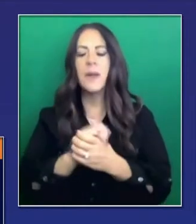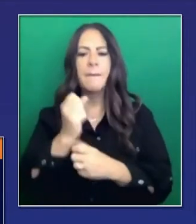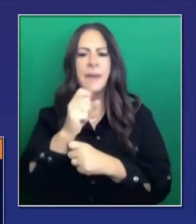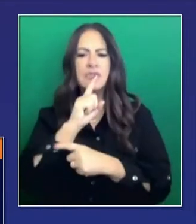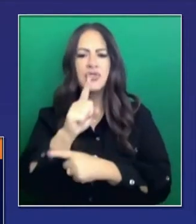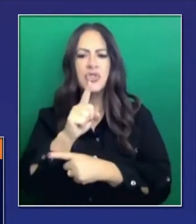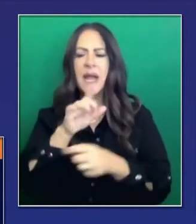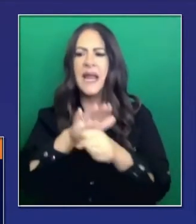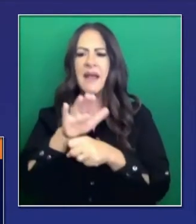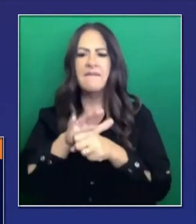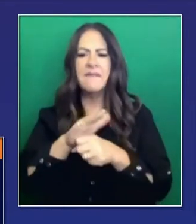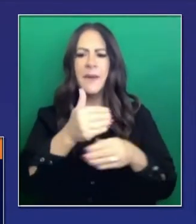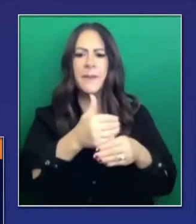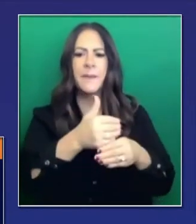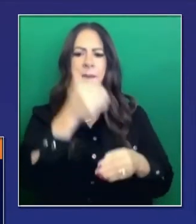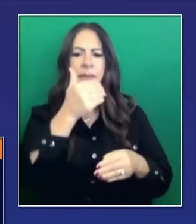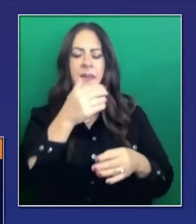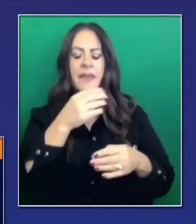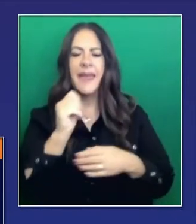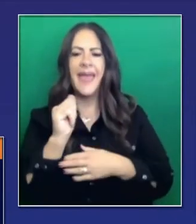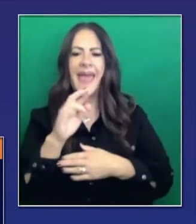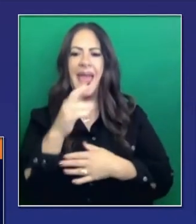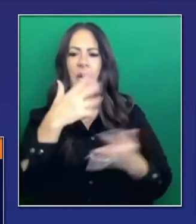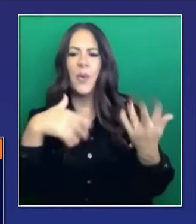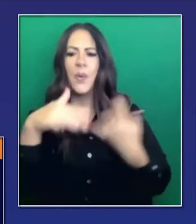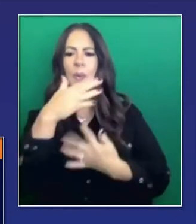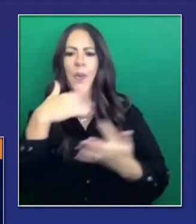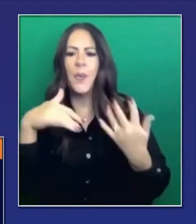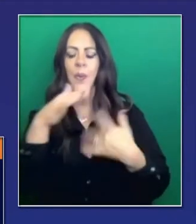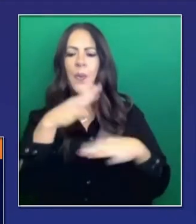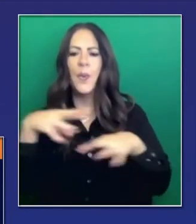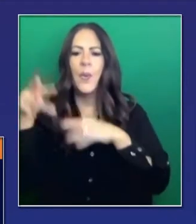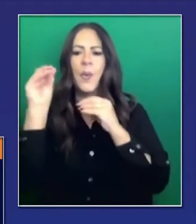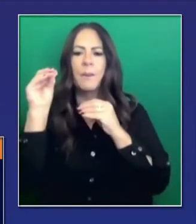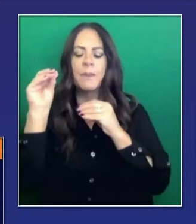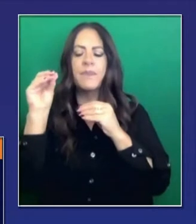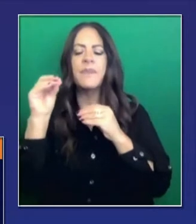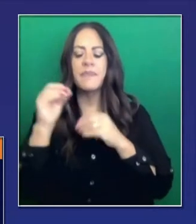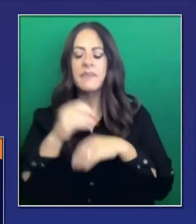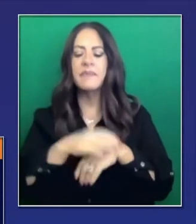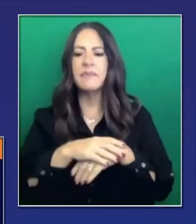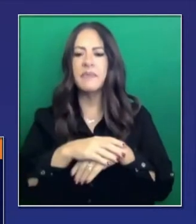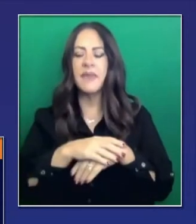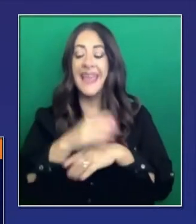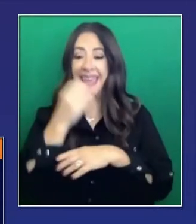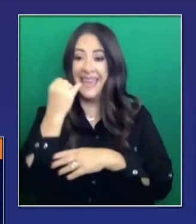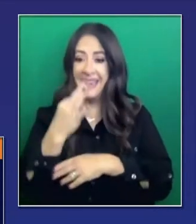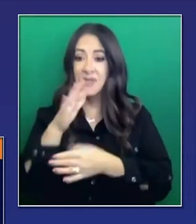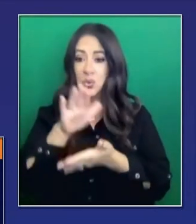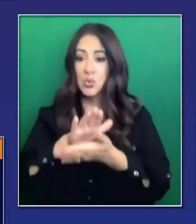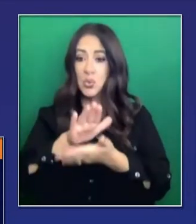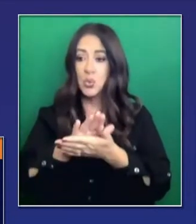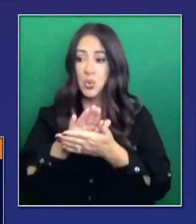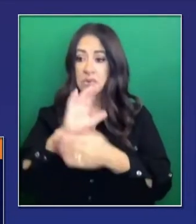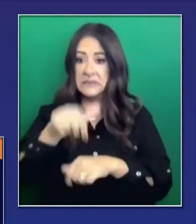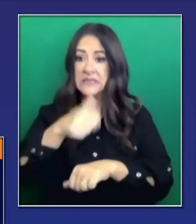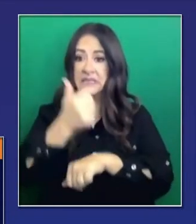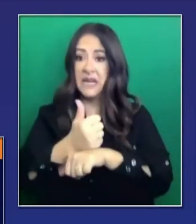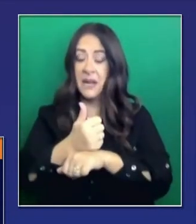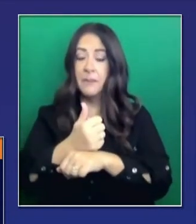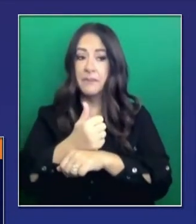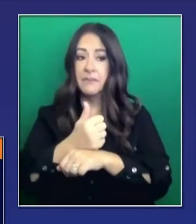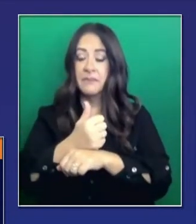revisiones de ventilación apropiada de aire en los cuartos. Estas medidas de seguridad, cuando son implementadas, sabemos